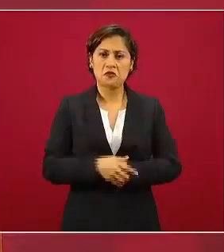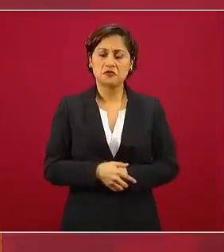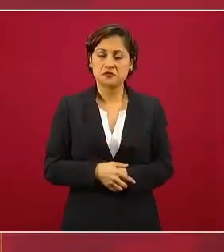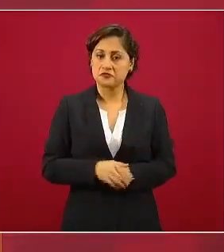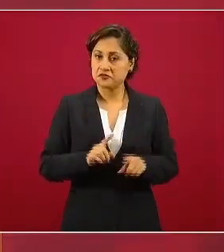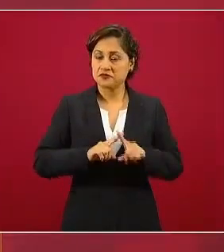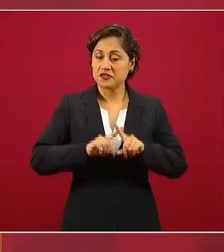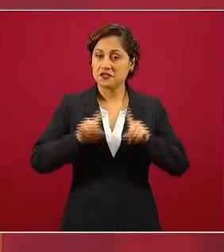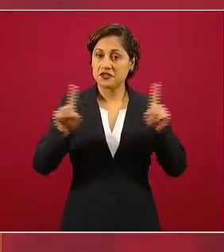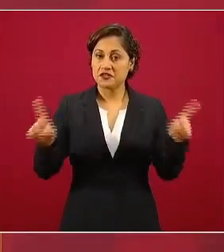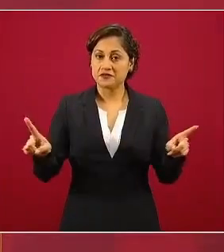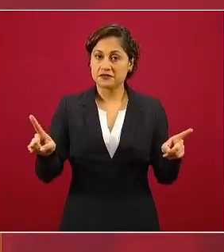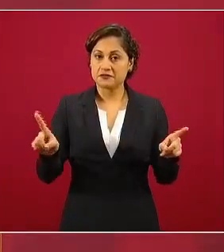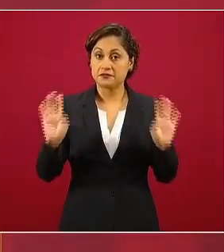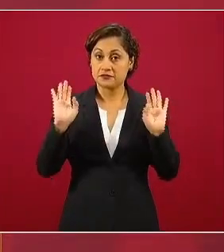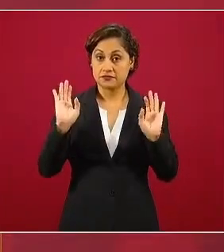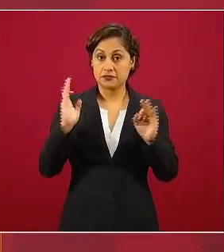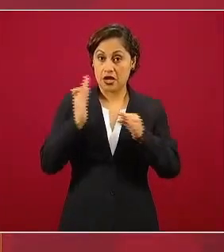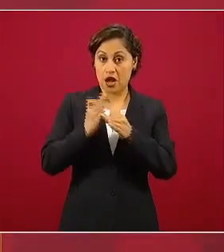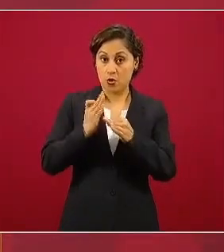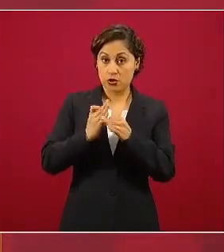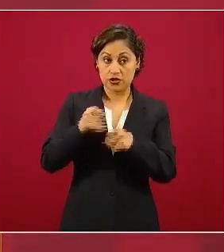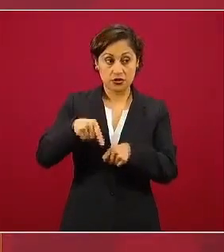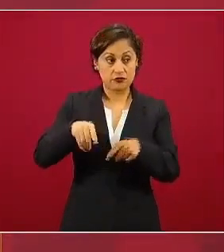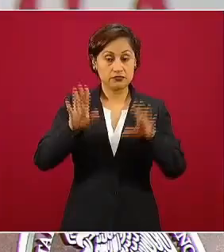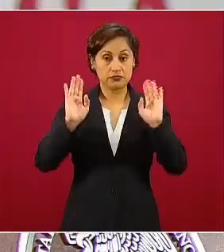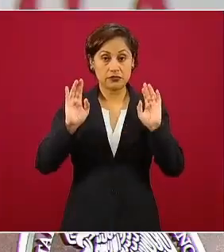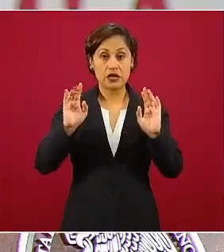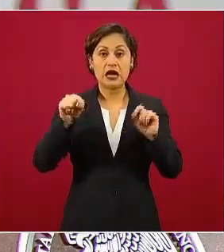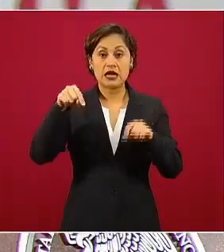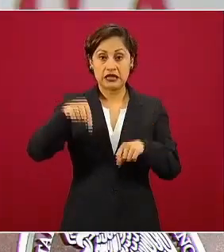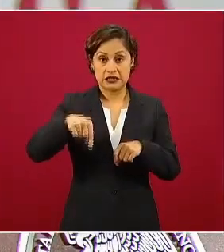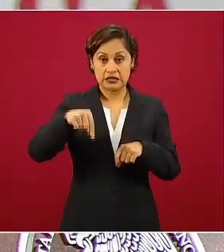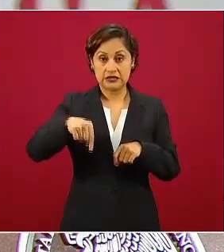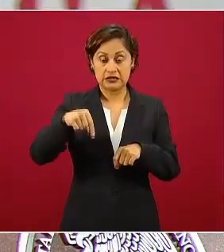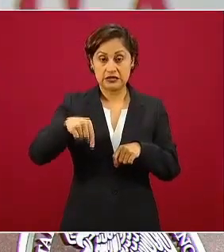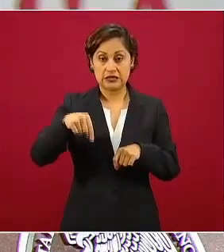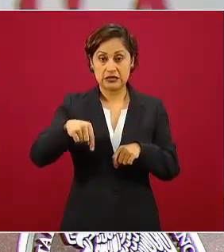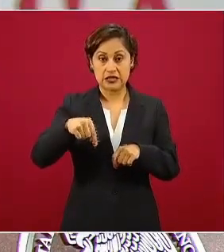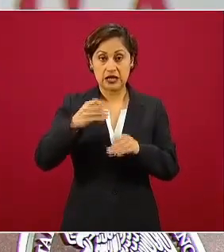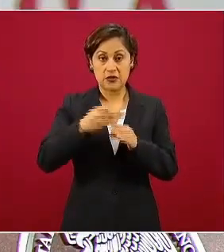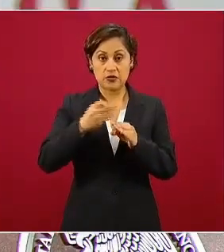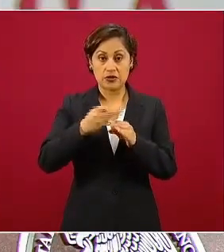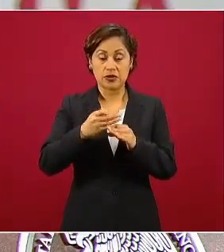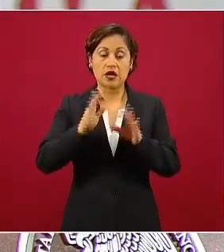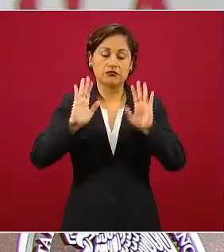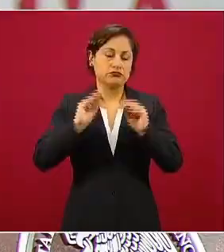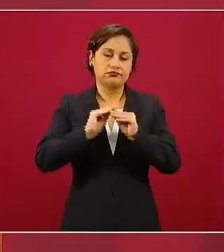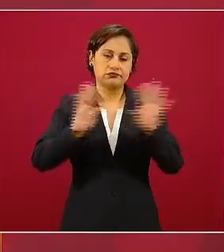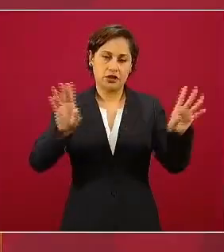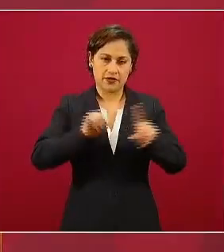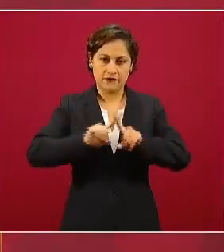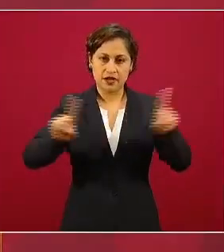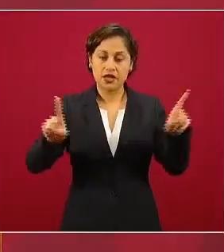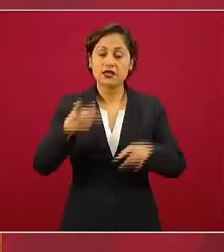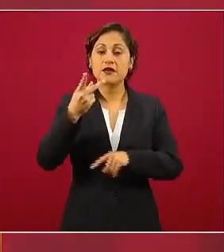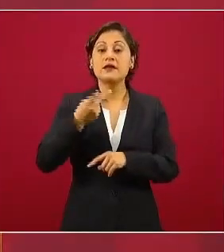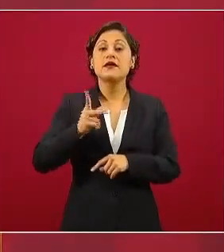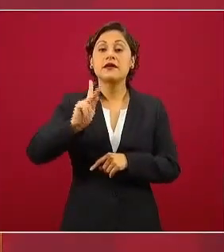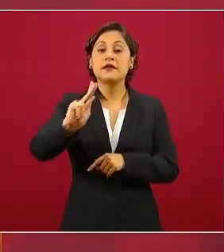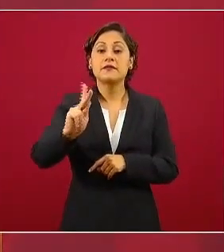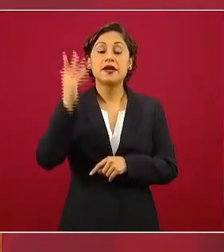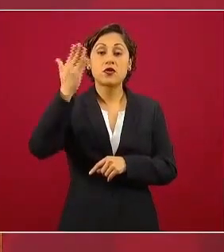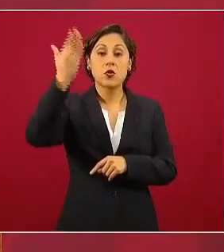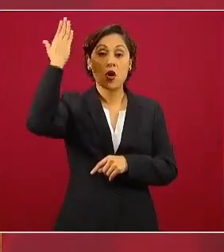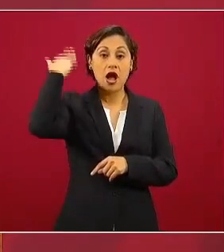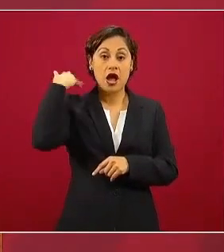esto mismo que estamos haciendo, claro, es distinto, pero antes de ganar la